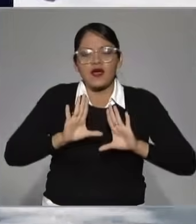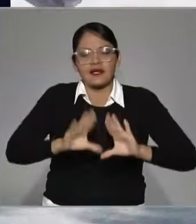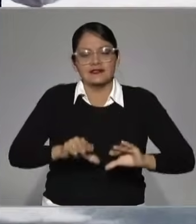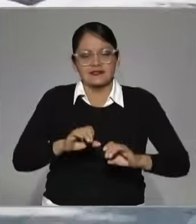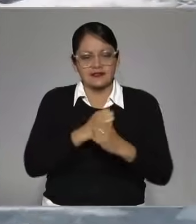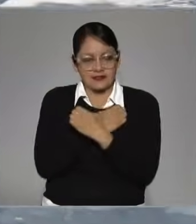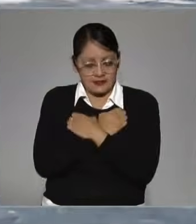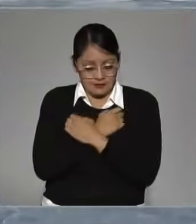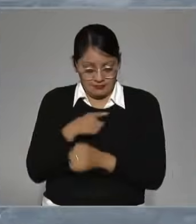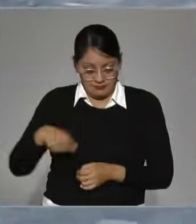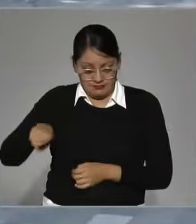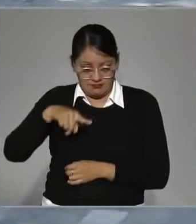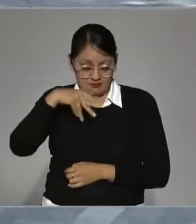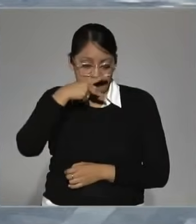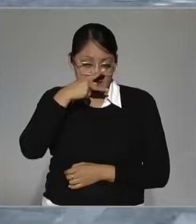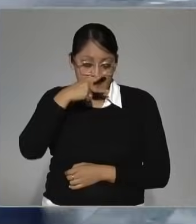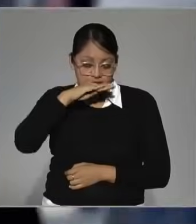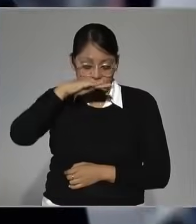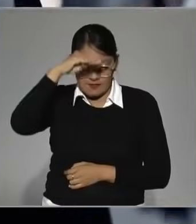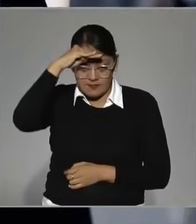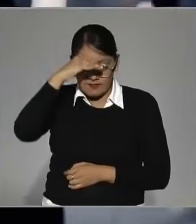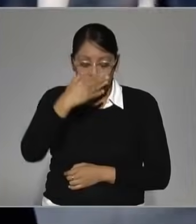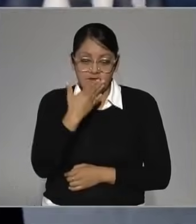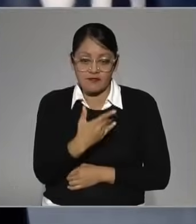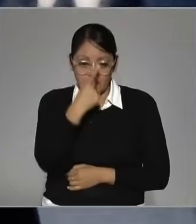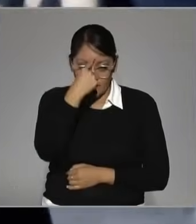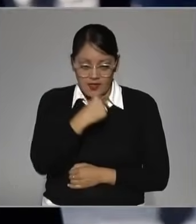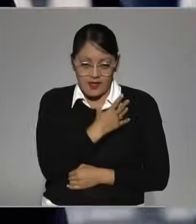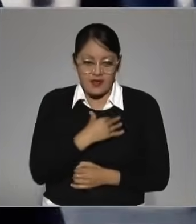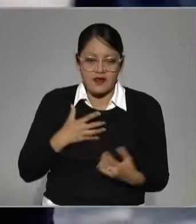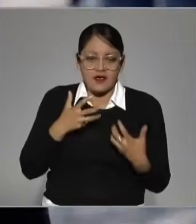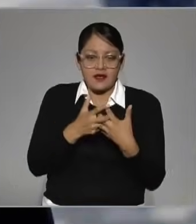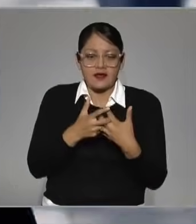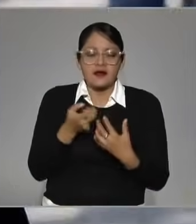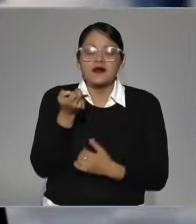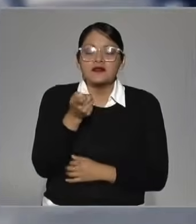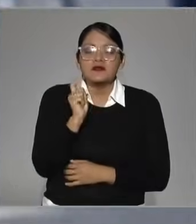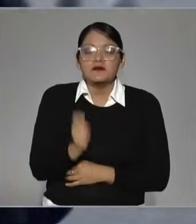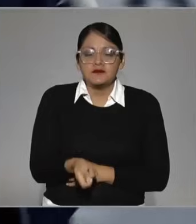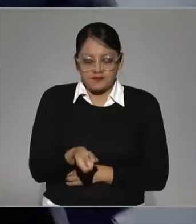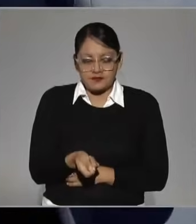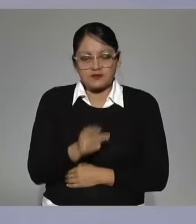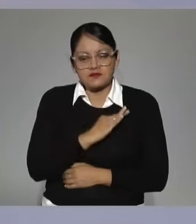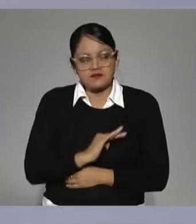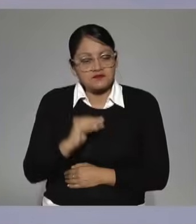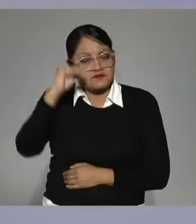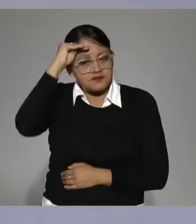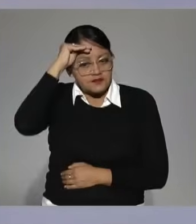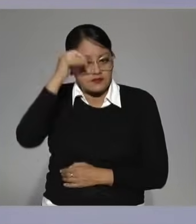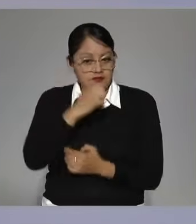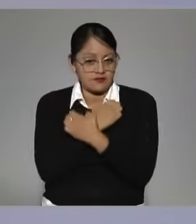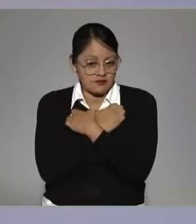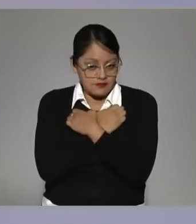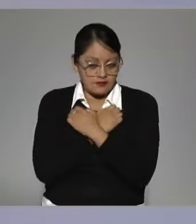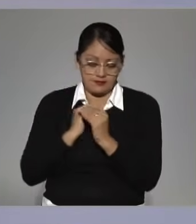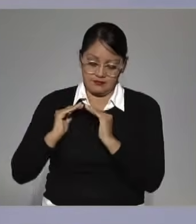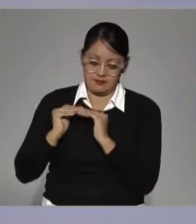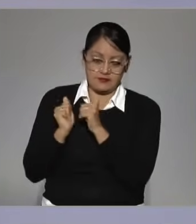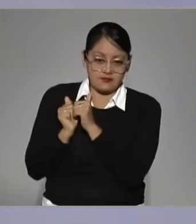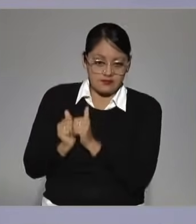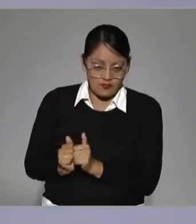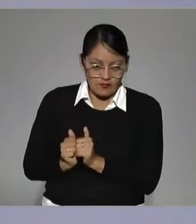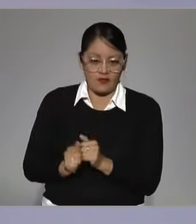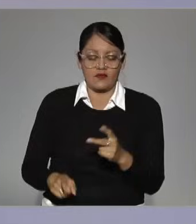que consideren más adecuada para sus hijos. Esto incluye la posibilidad de optar por la educación en el hogar,